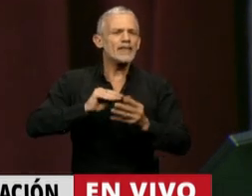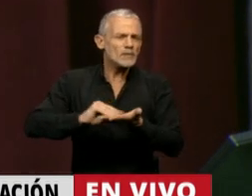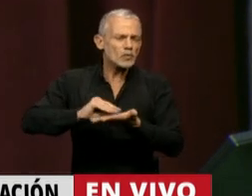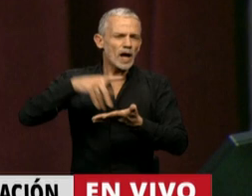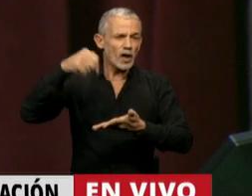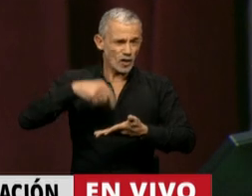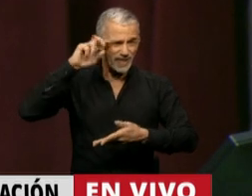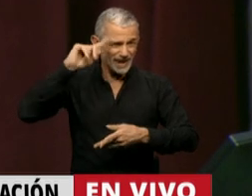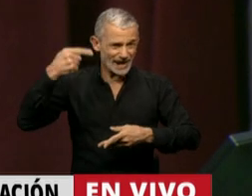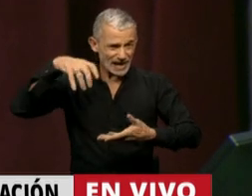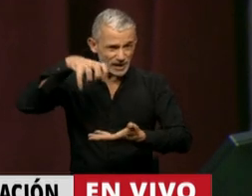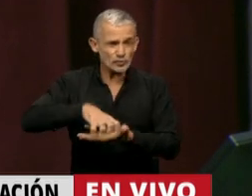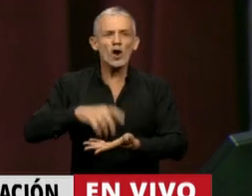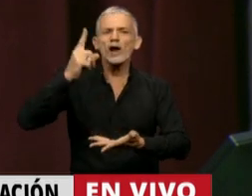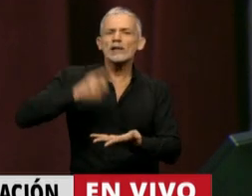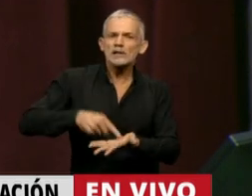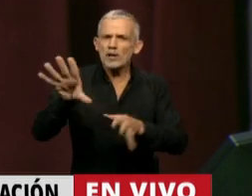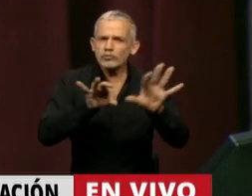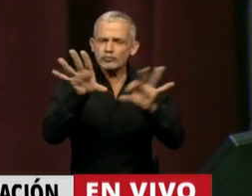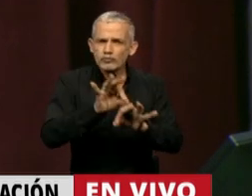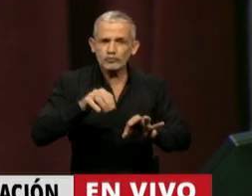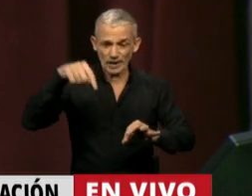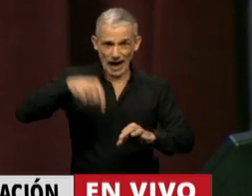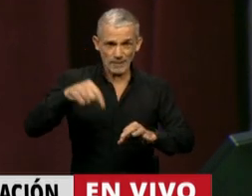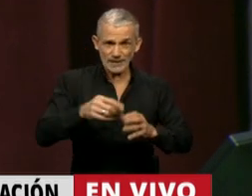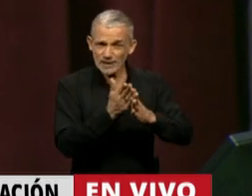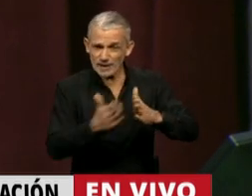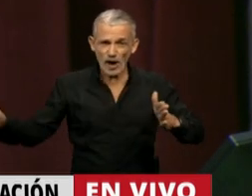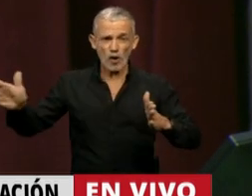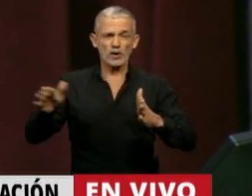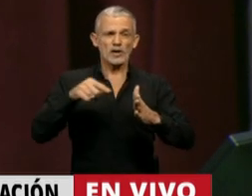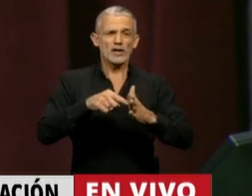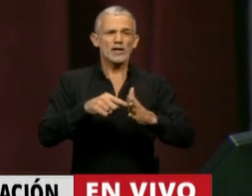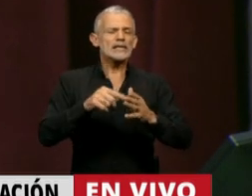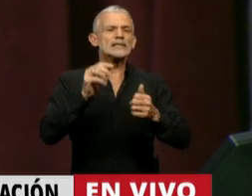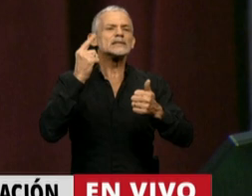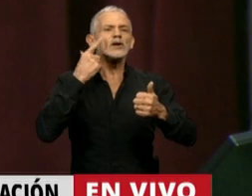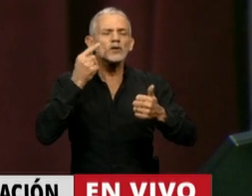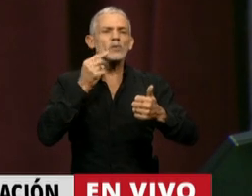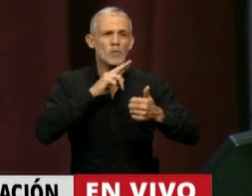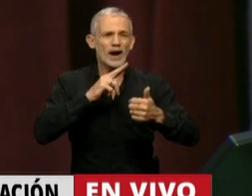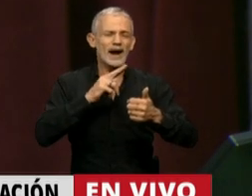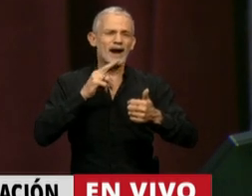nación resuelve Designar a partir del día de la fecha a los señores diputados diputadas